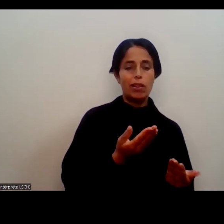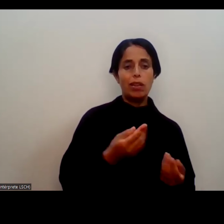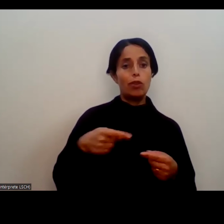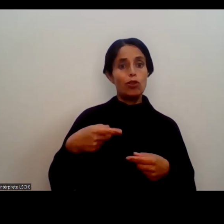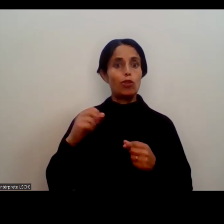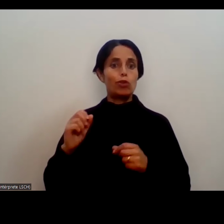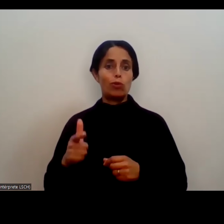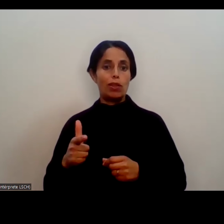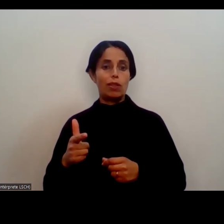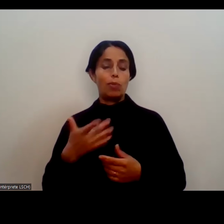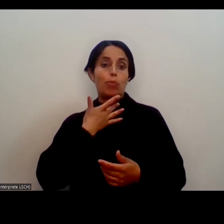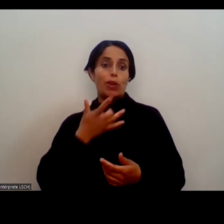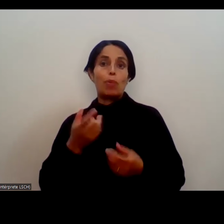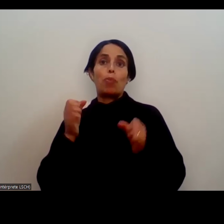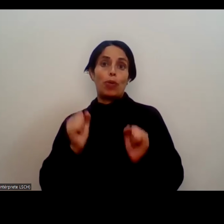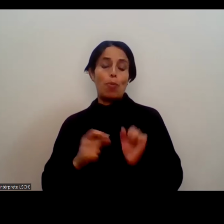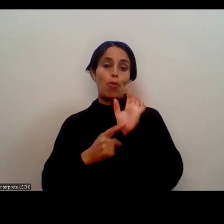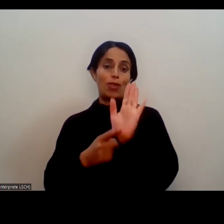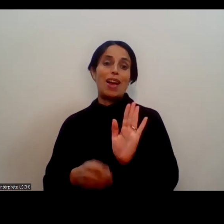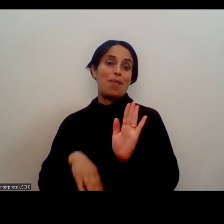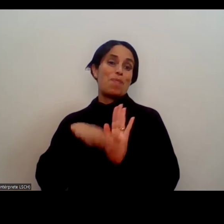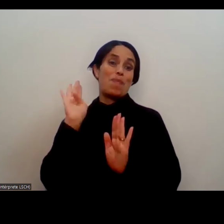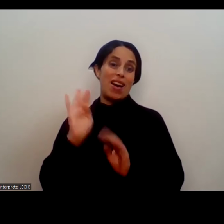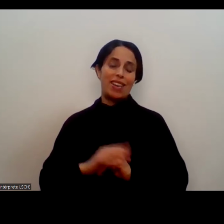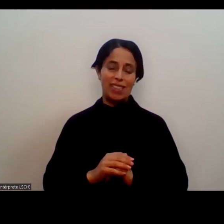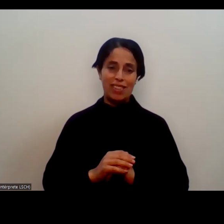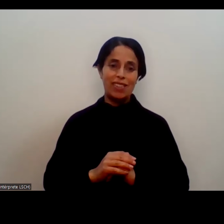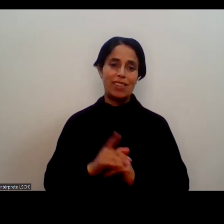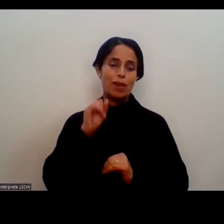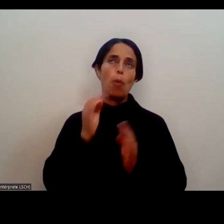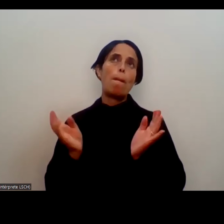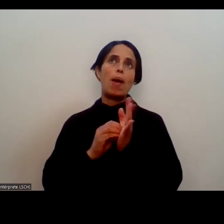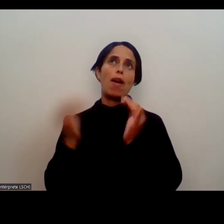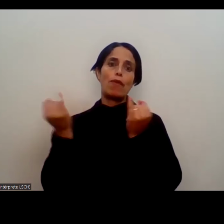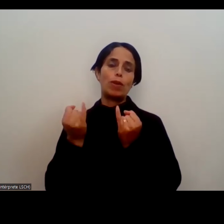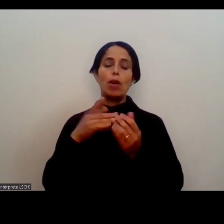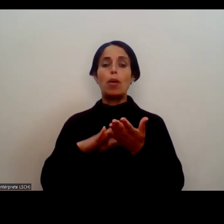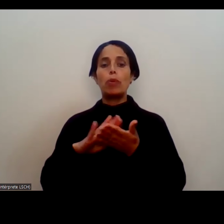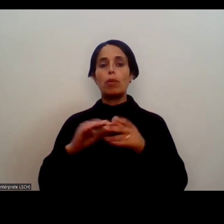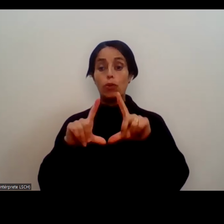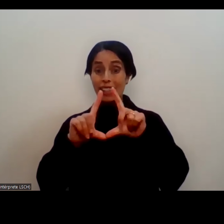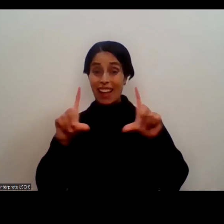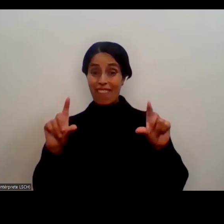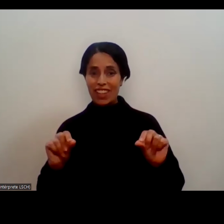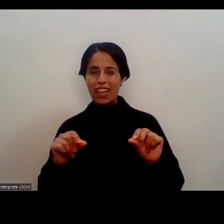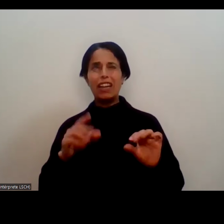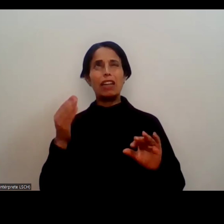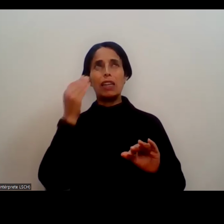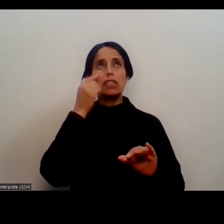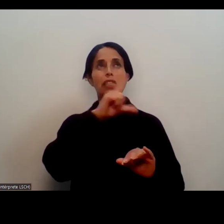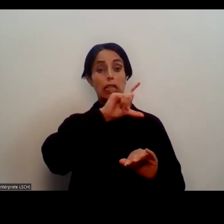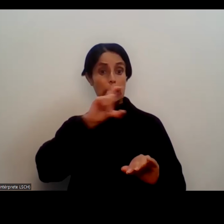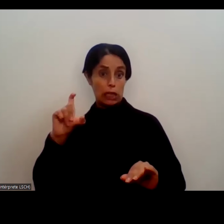más que mostrar, tenemos mucho más registrado. De hecho, tabletas son como 700 solamente en San